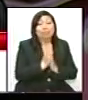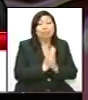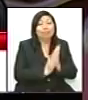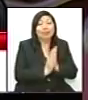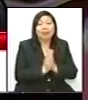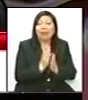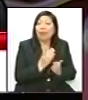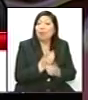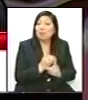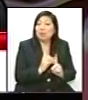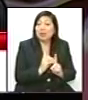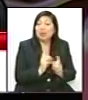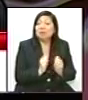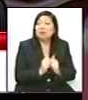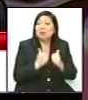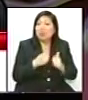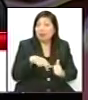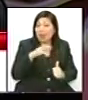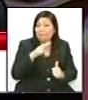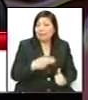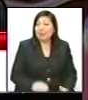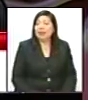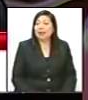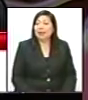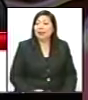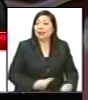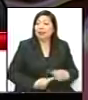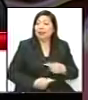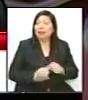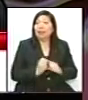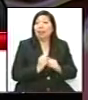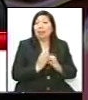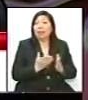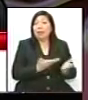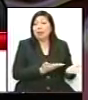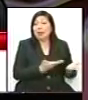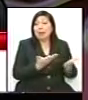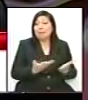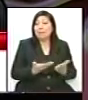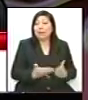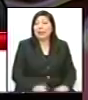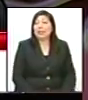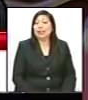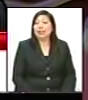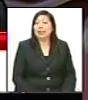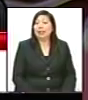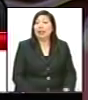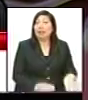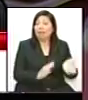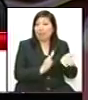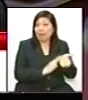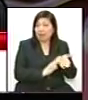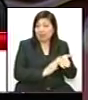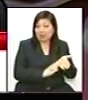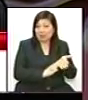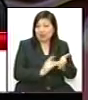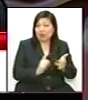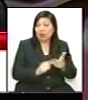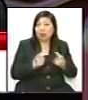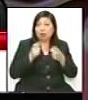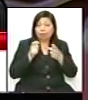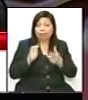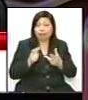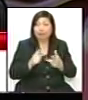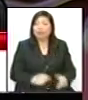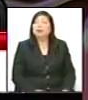democrático y por el bien del país, vamos a reprogramar las invitaciones cursadas al Defensor del Pueblo y al Contralor